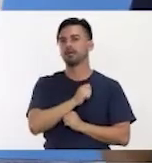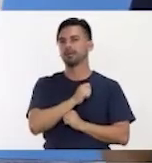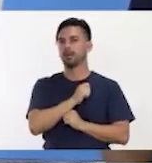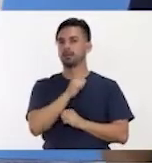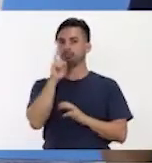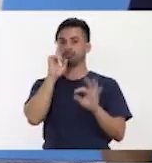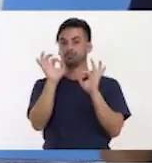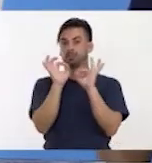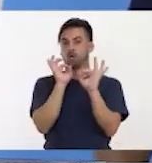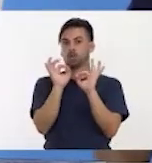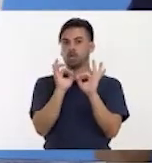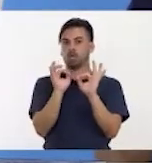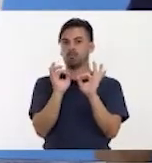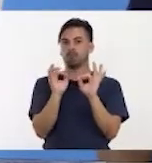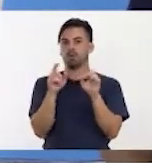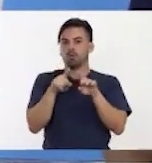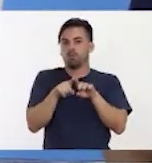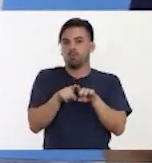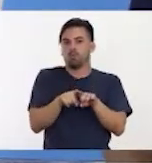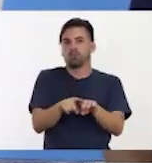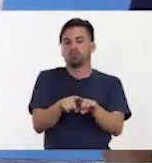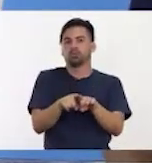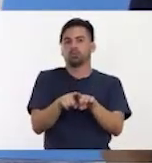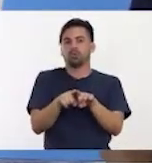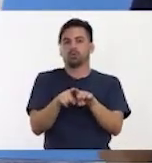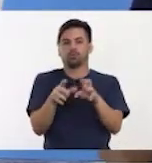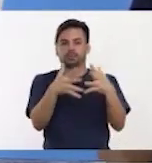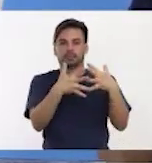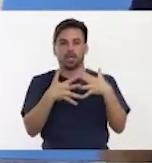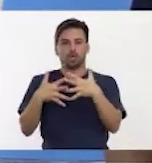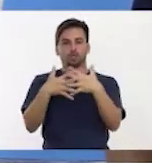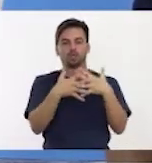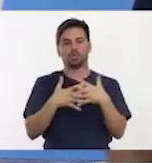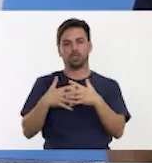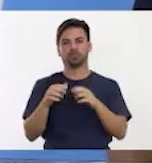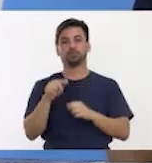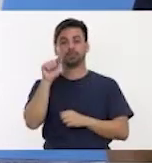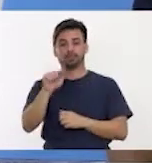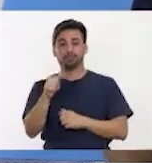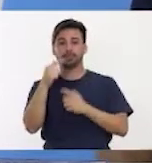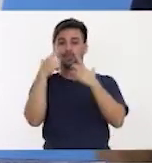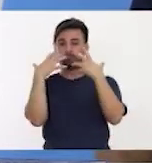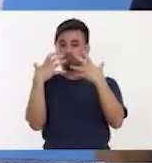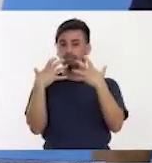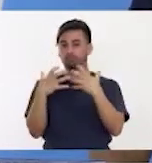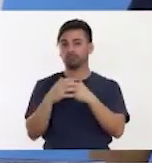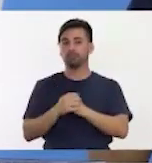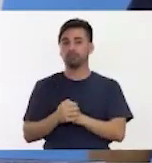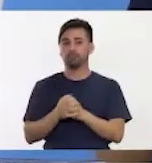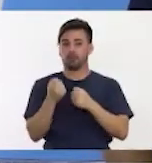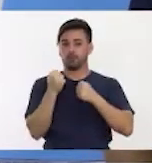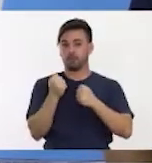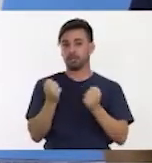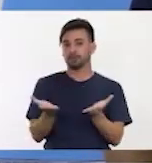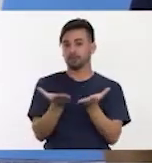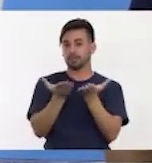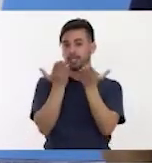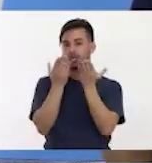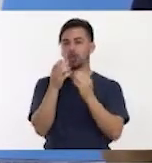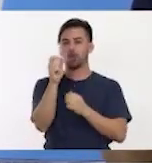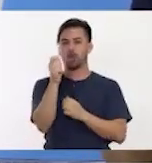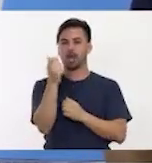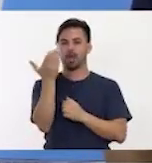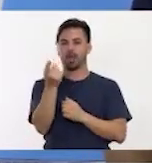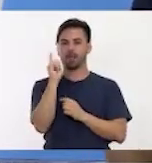está dado porque se conserva la unidad de la nación. Eso es un factor de fortaleza para el